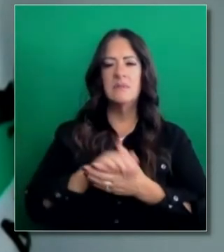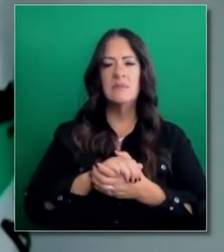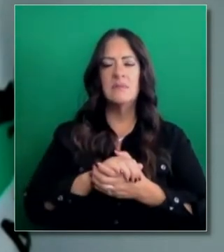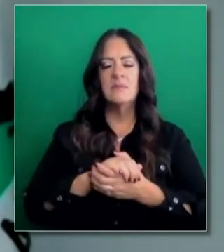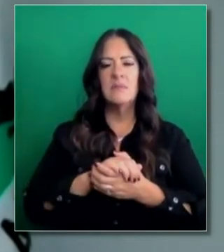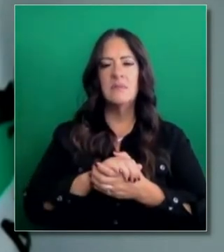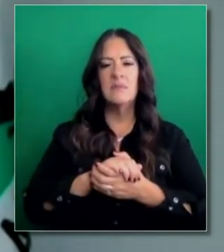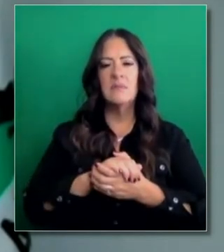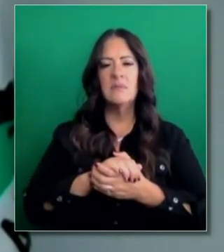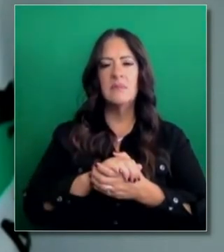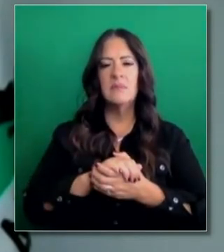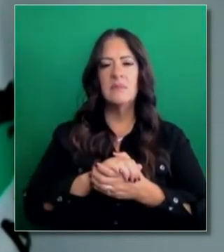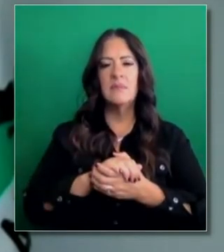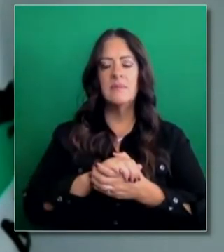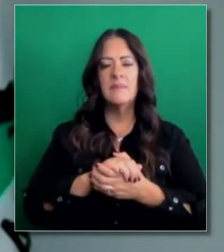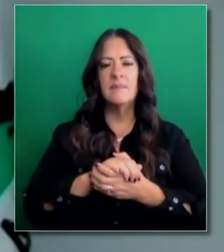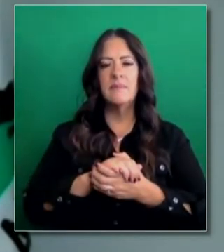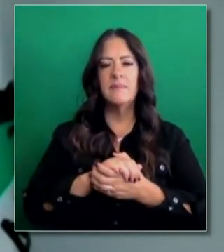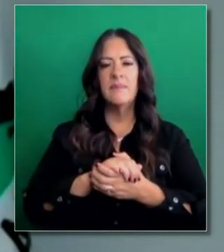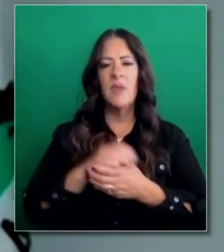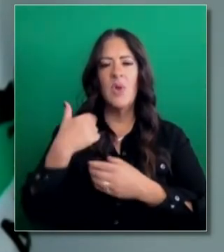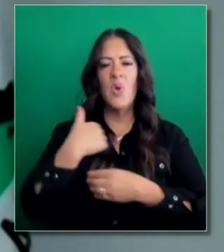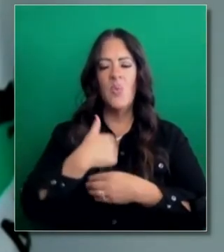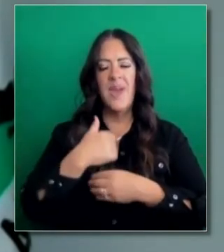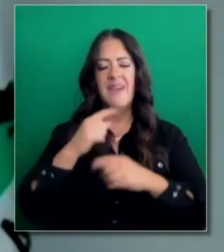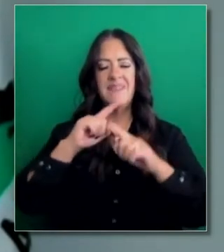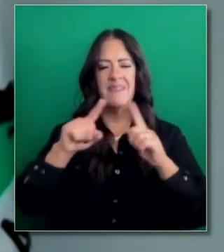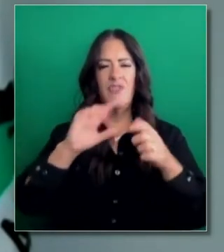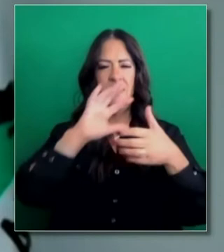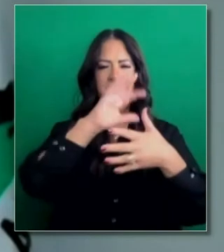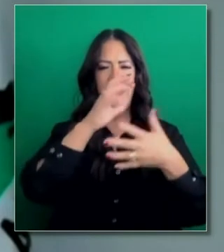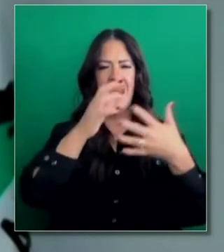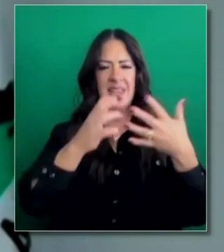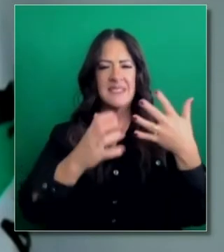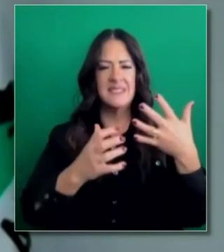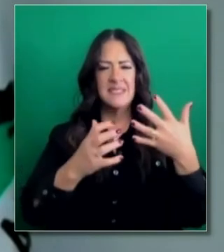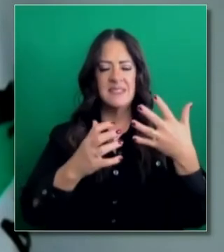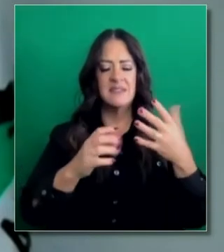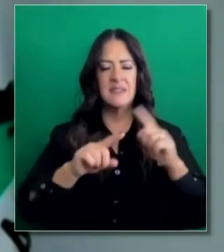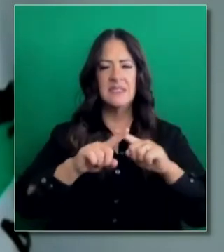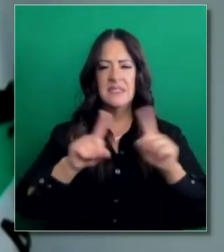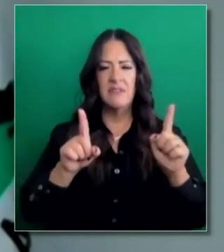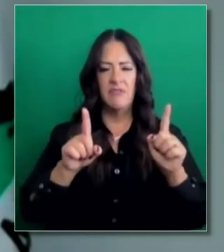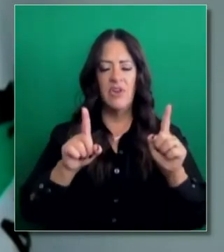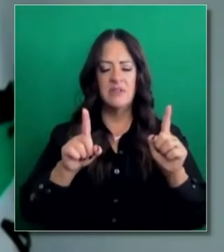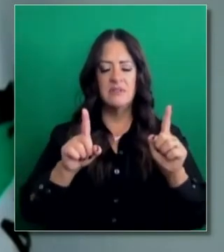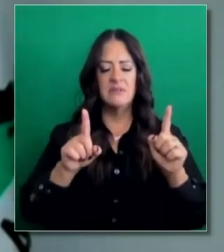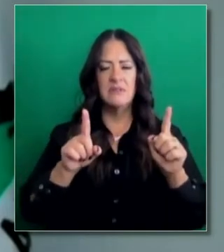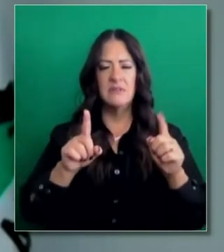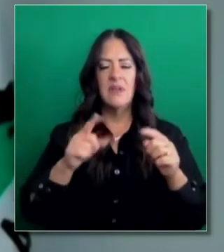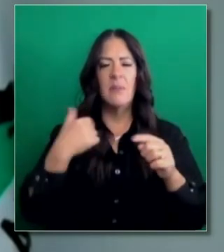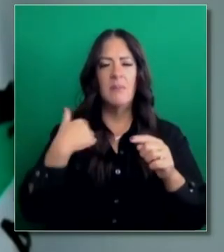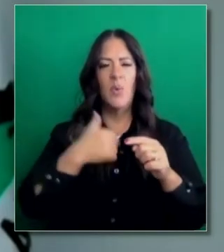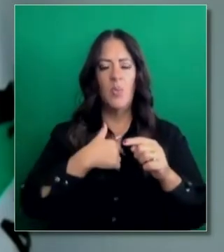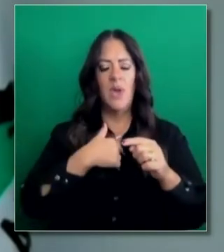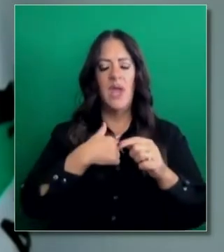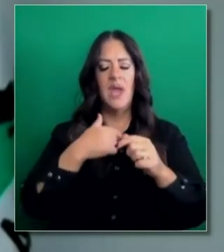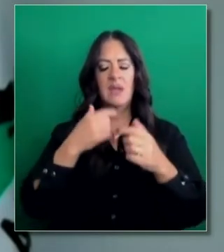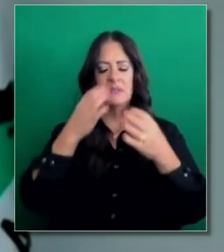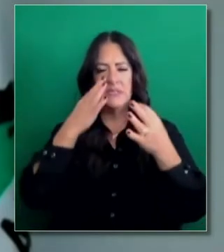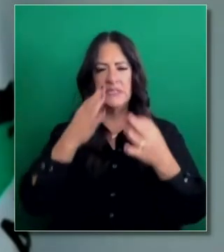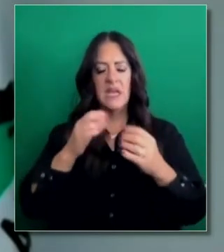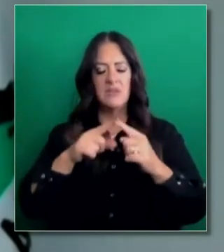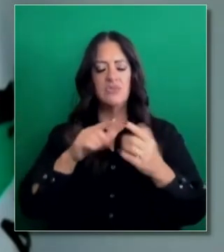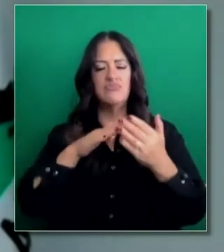pasada también la idea de que nuestro sistema de fases y de niveles haya terminado